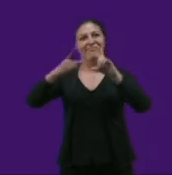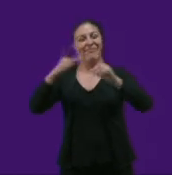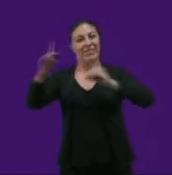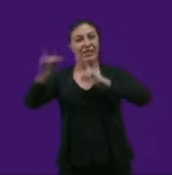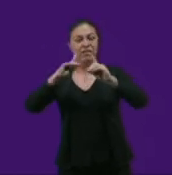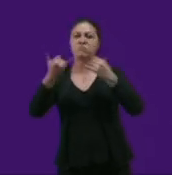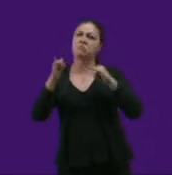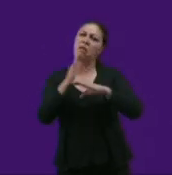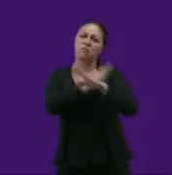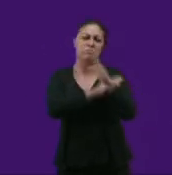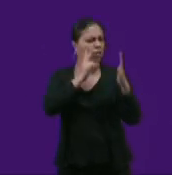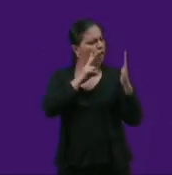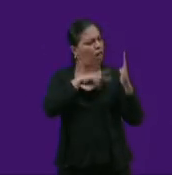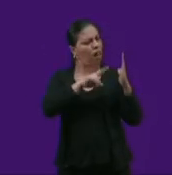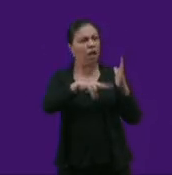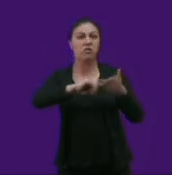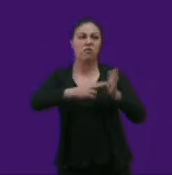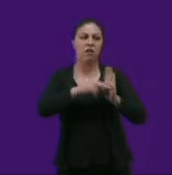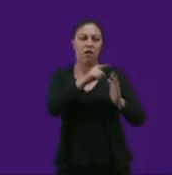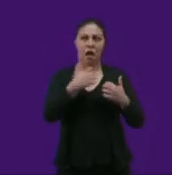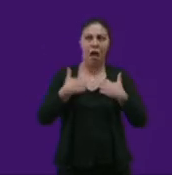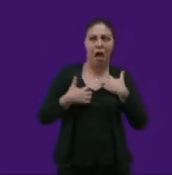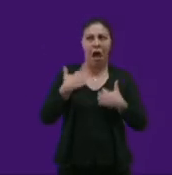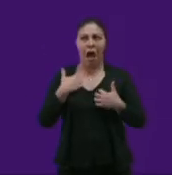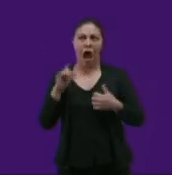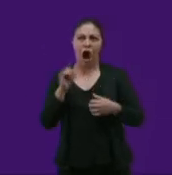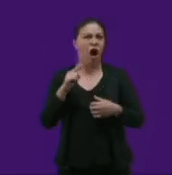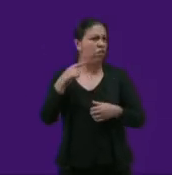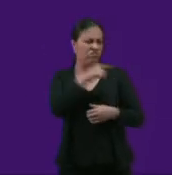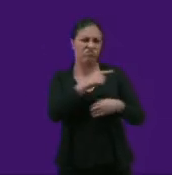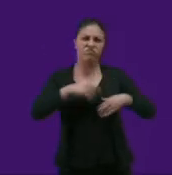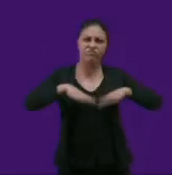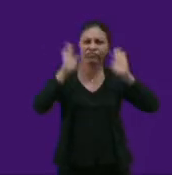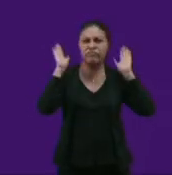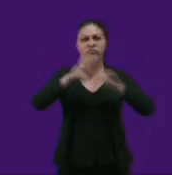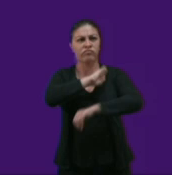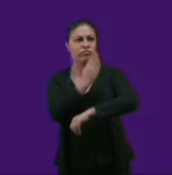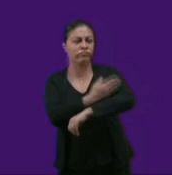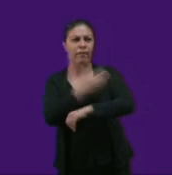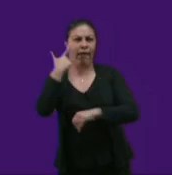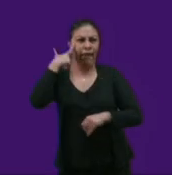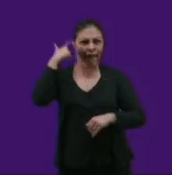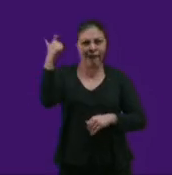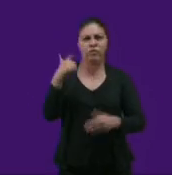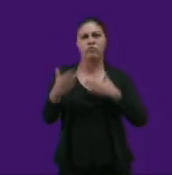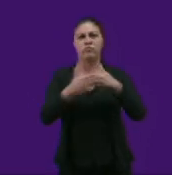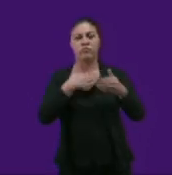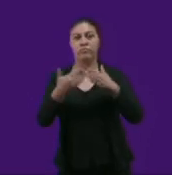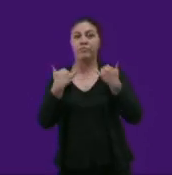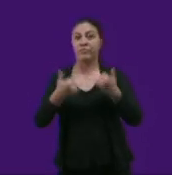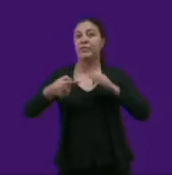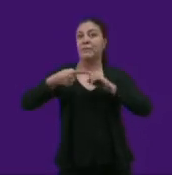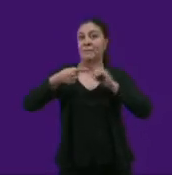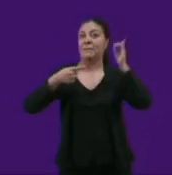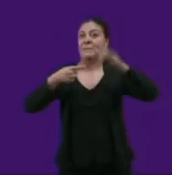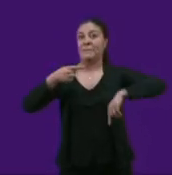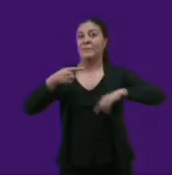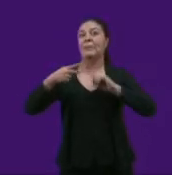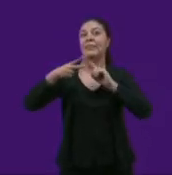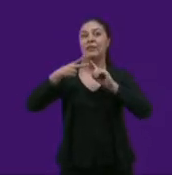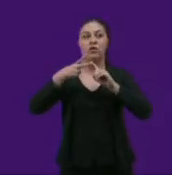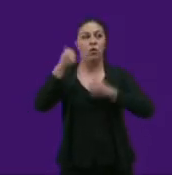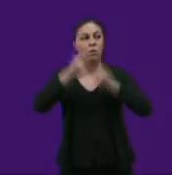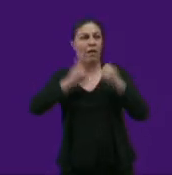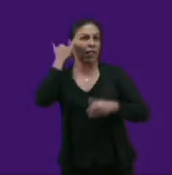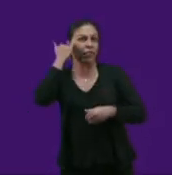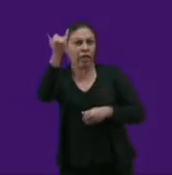leer, no tiene miedo. Es una compañía que se arriesga, que va con todo siempre. Y lo segundo es la cultura de innovación constante